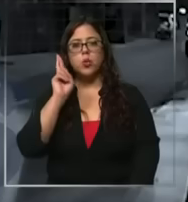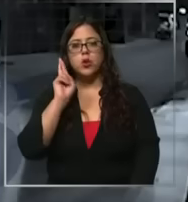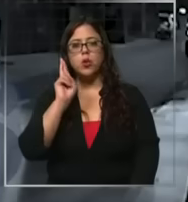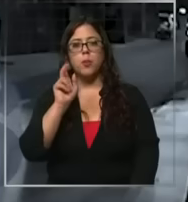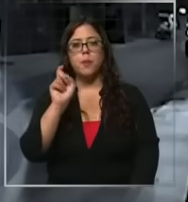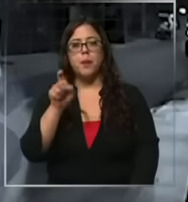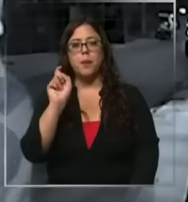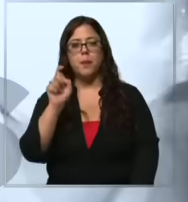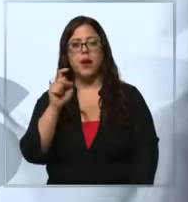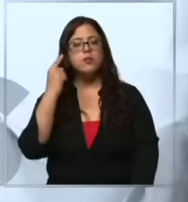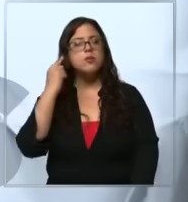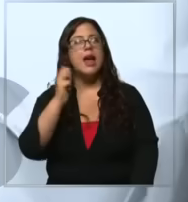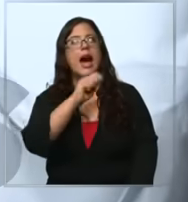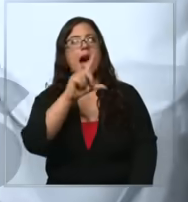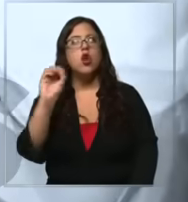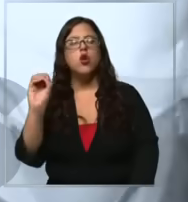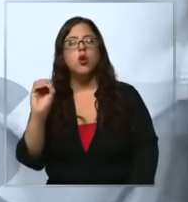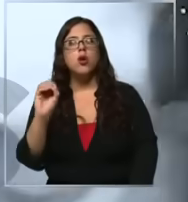¿Aló?